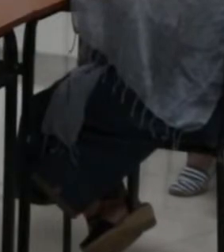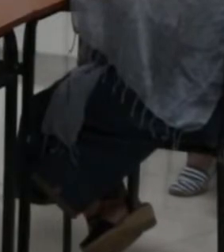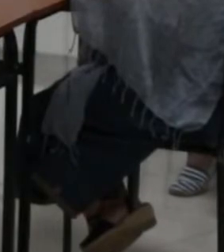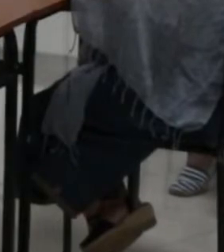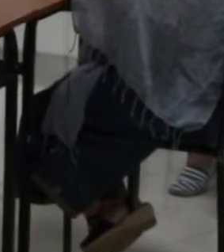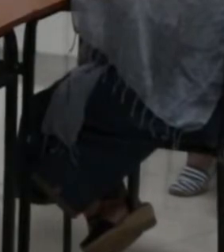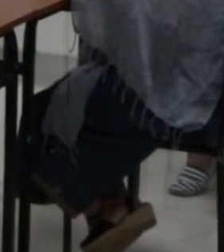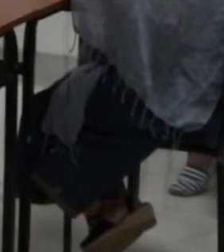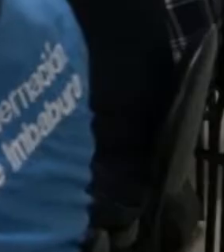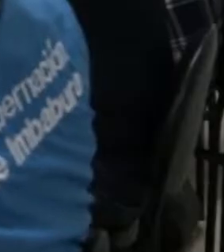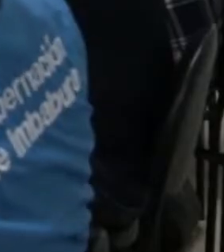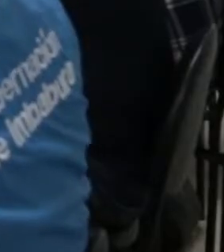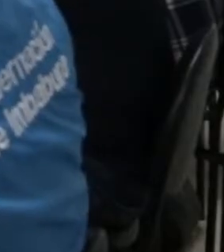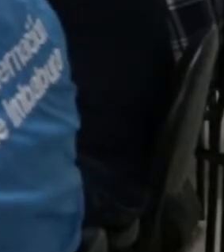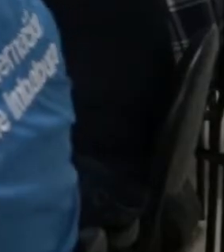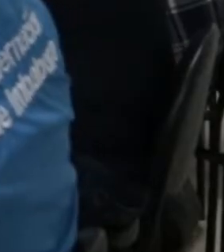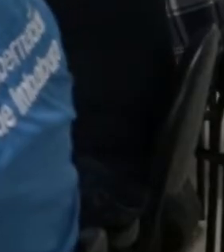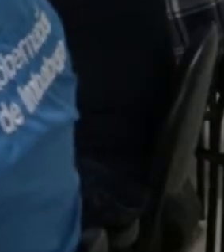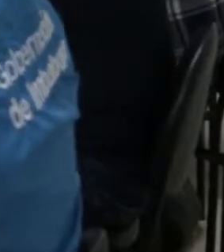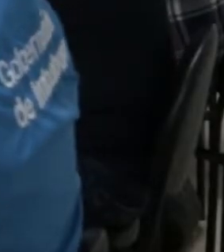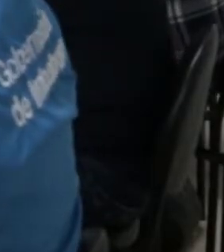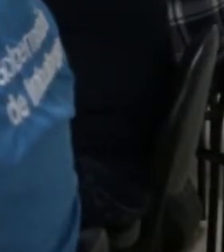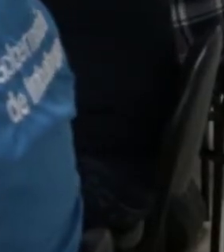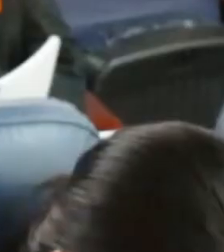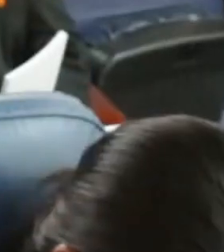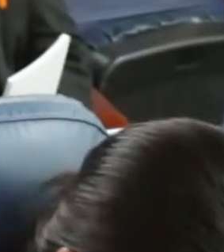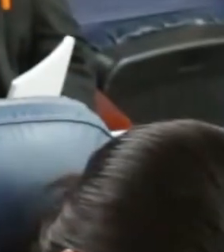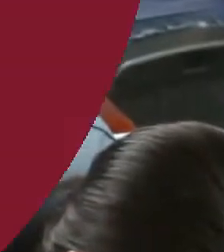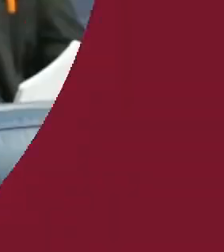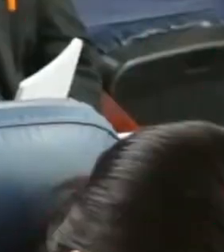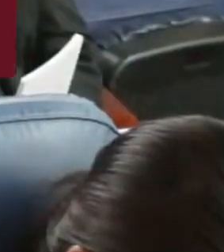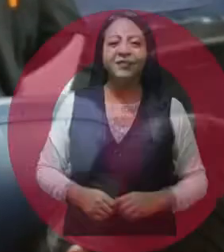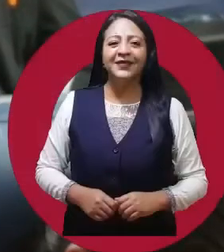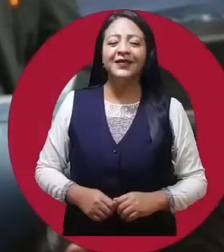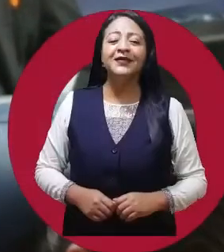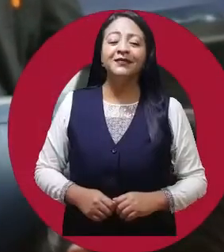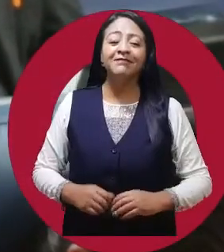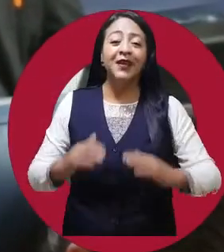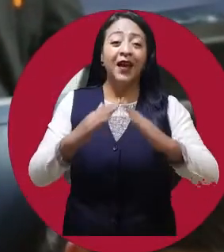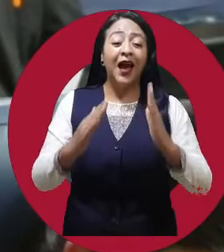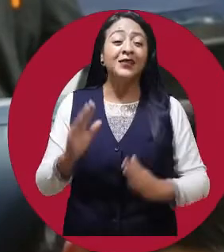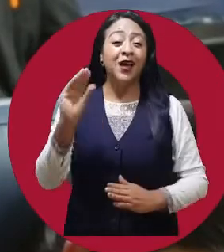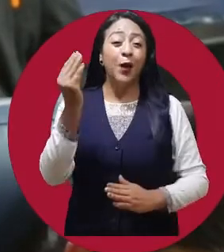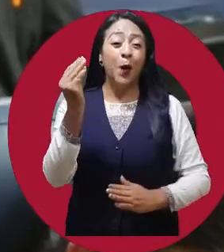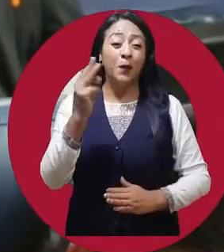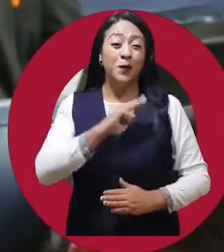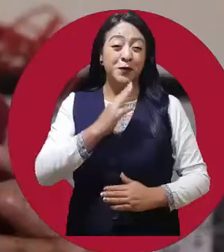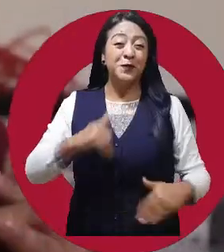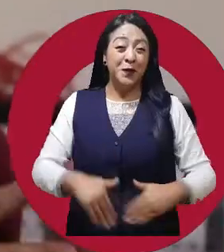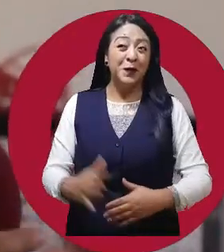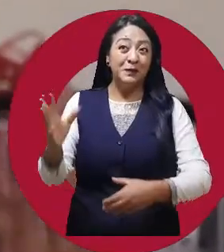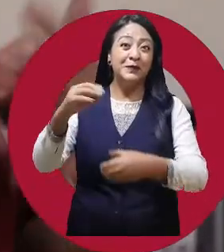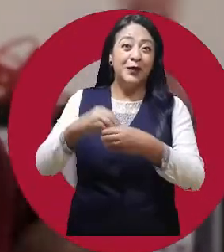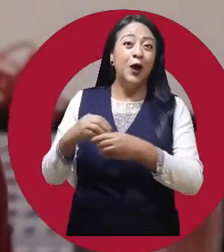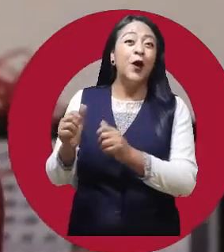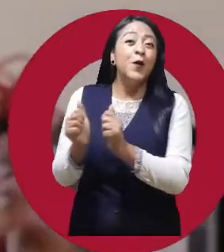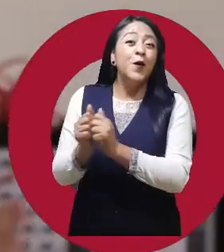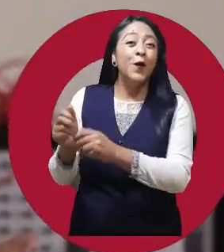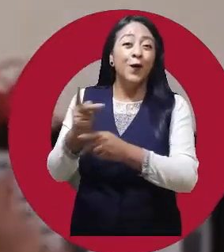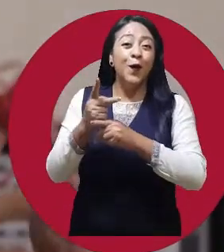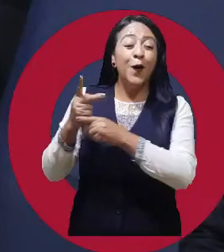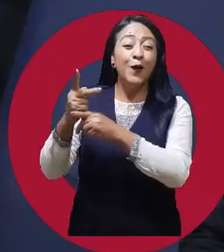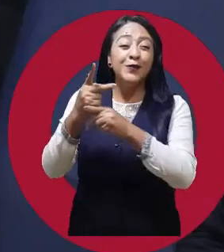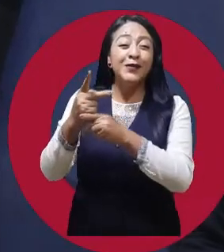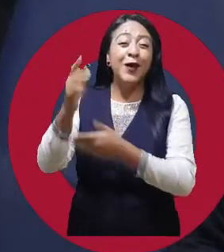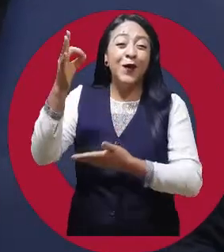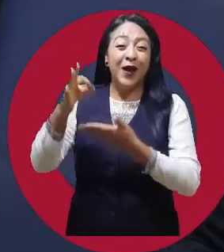Tawalmikunata, Yakichipi, Harkanamanda, Shuya Chaikunapa, Shkurka Kuna. En la Casa de la Juventud del municipio de Otavalo, a través del Consejo Cantonal